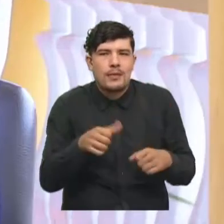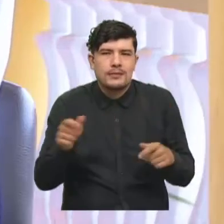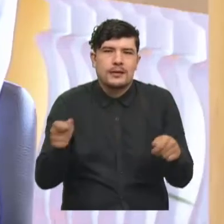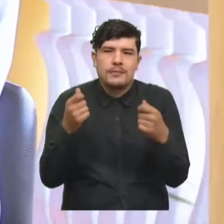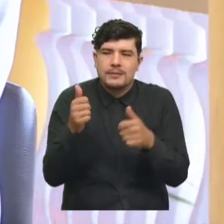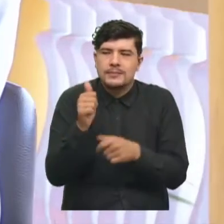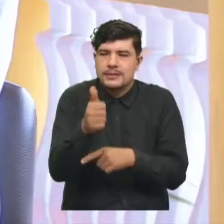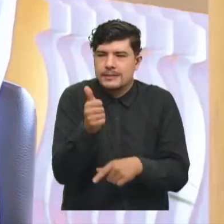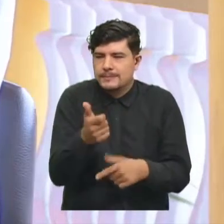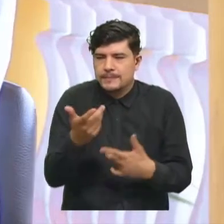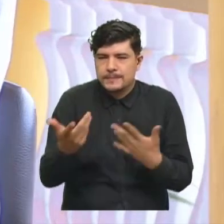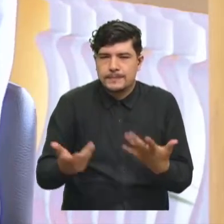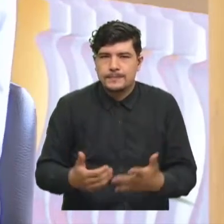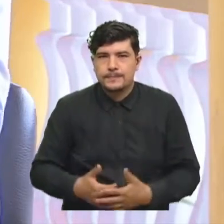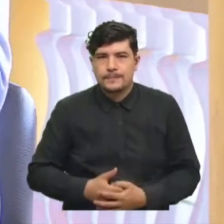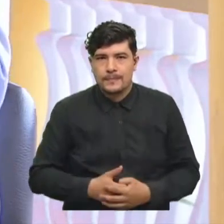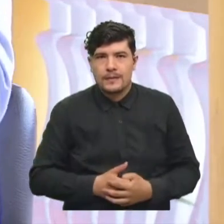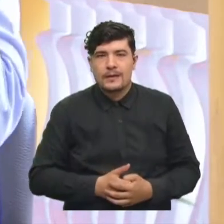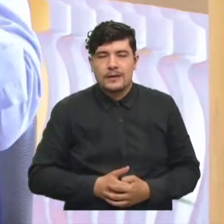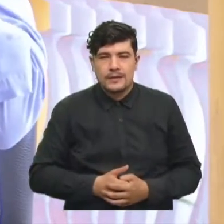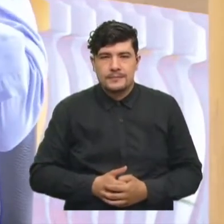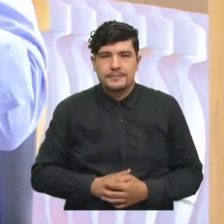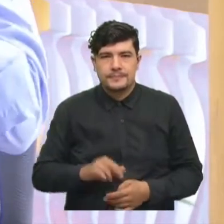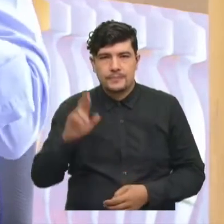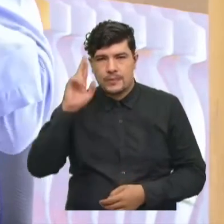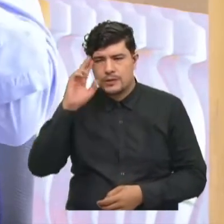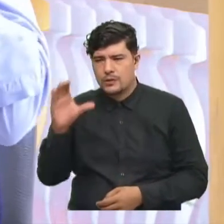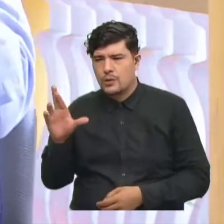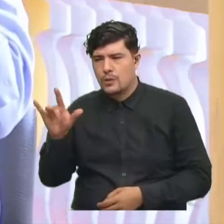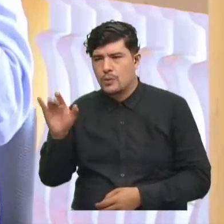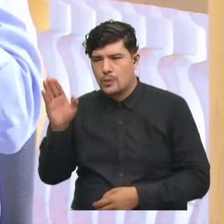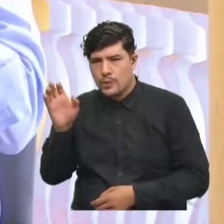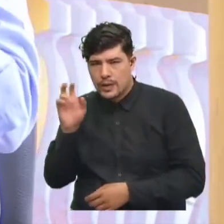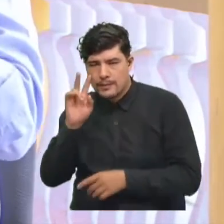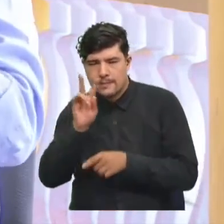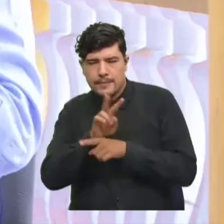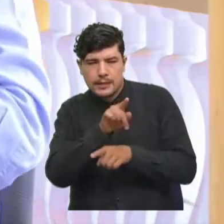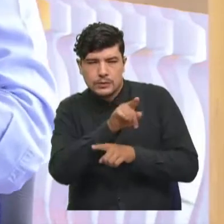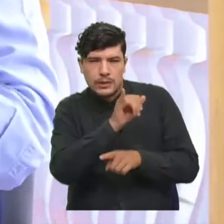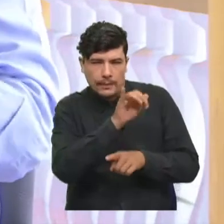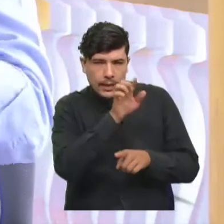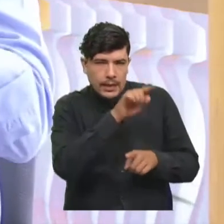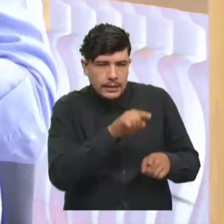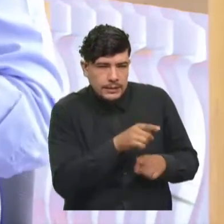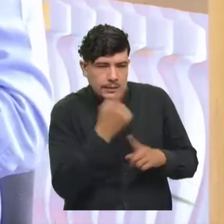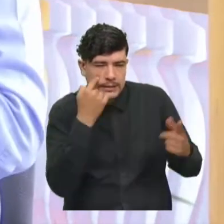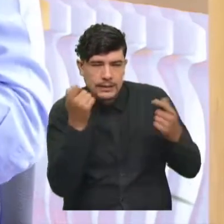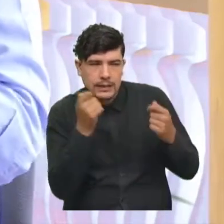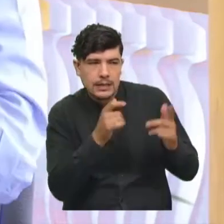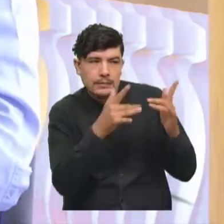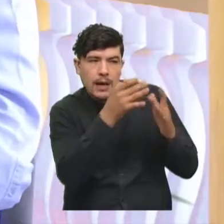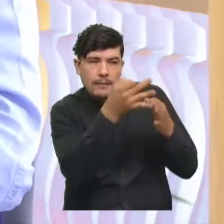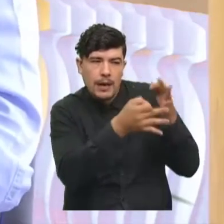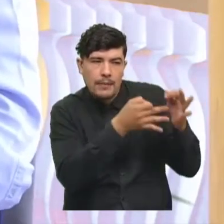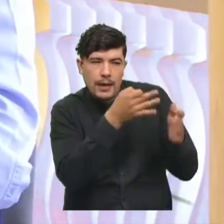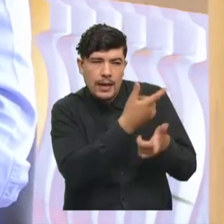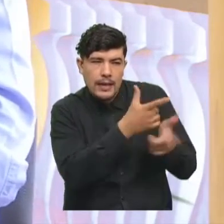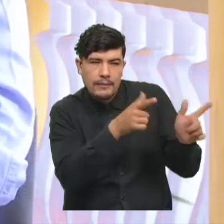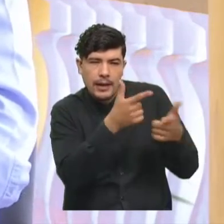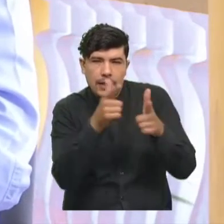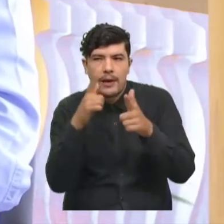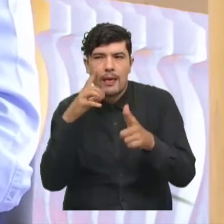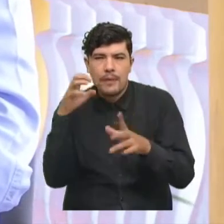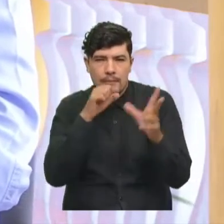inversión que hemos hecho desde desde el club tenemos monitoreado con las ips si tenemos el manejo donde hay una base disponible y